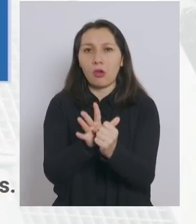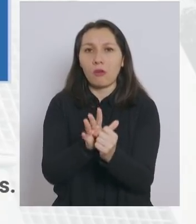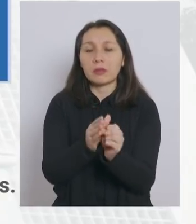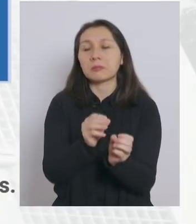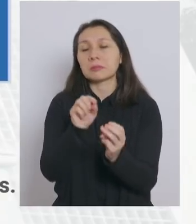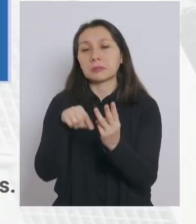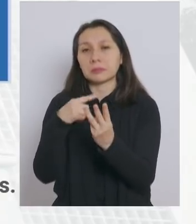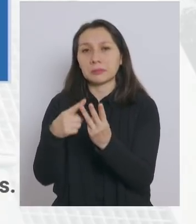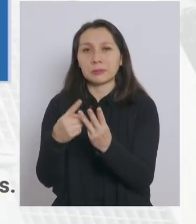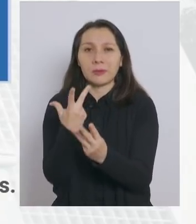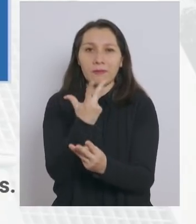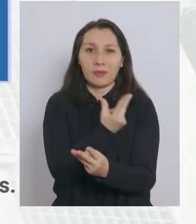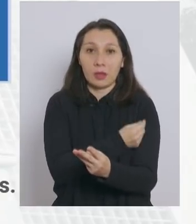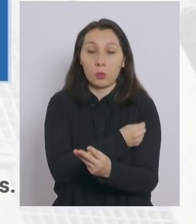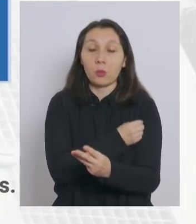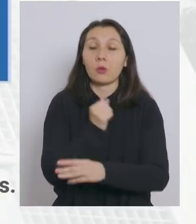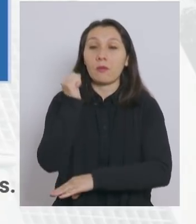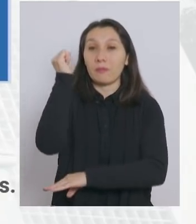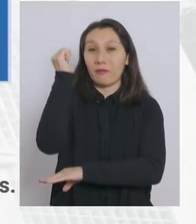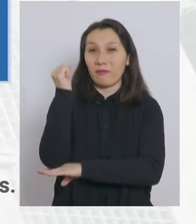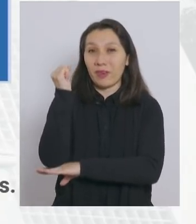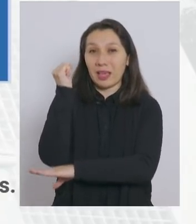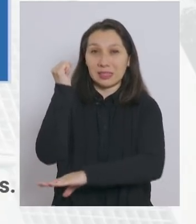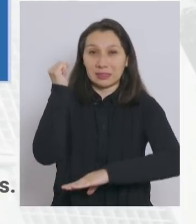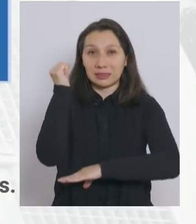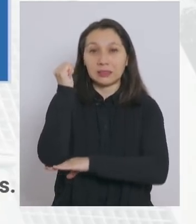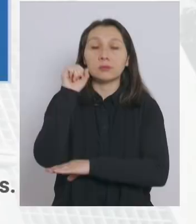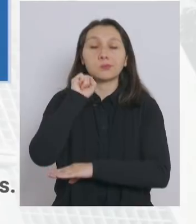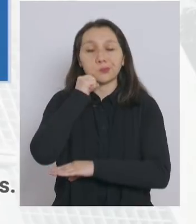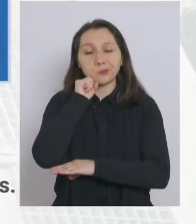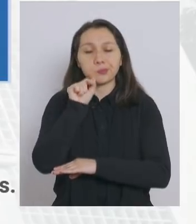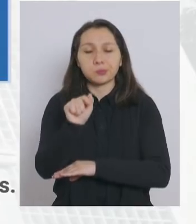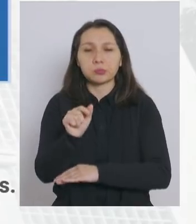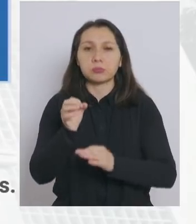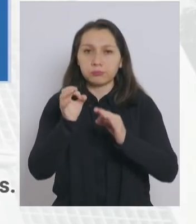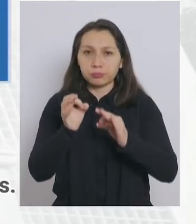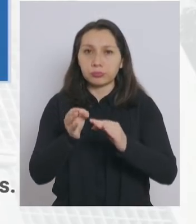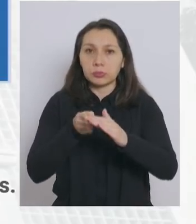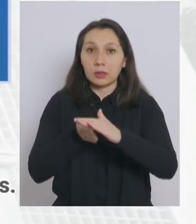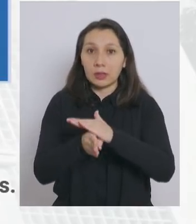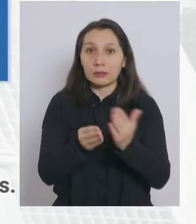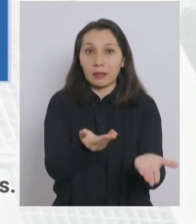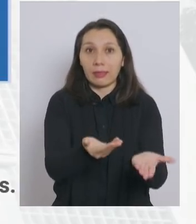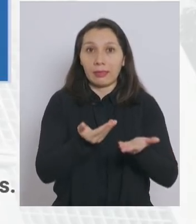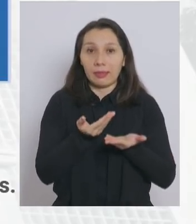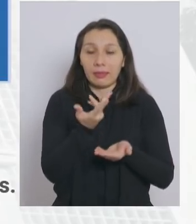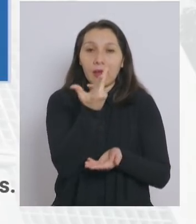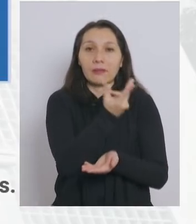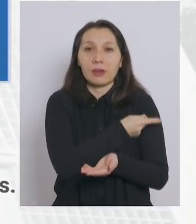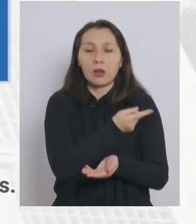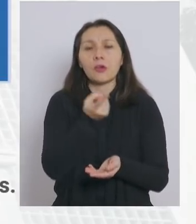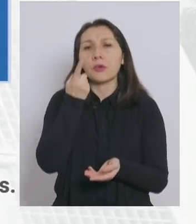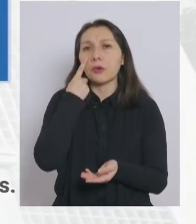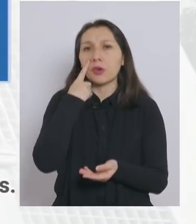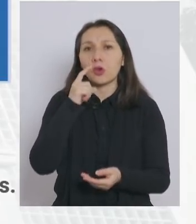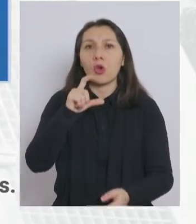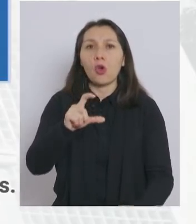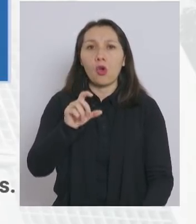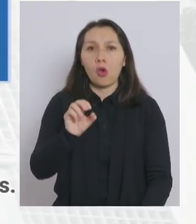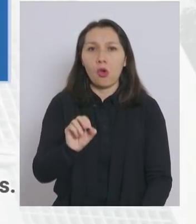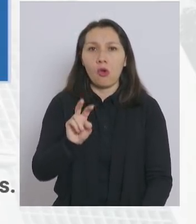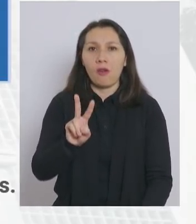vacunas. Este pilar, entonces, para asegurar el acceso a las vacunas es el conocido como